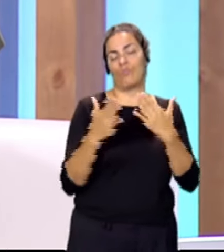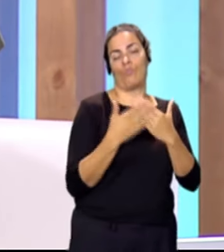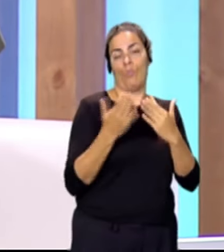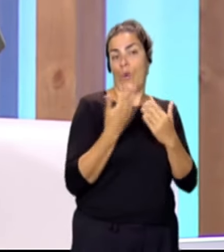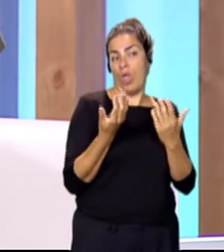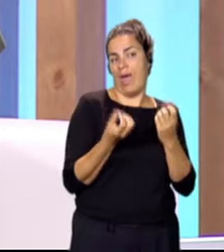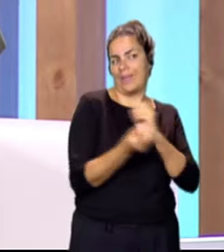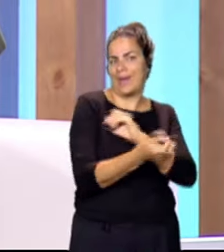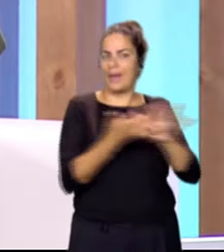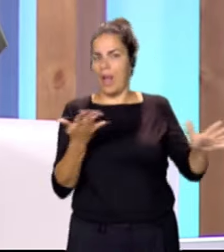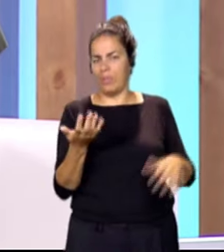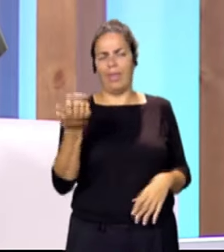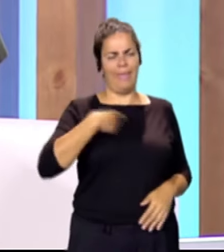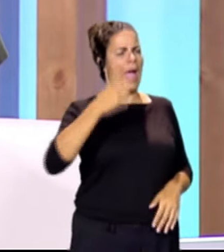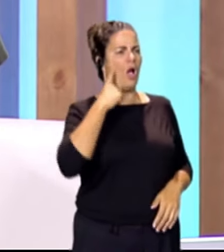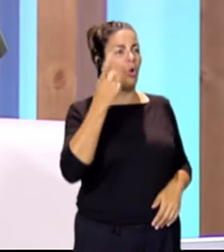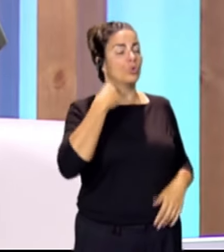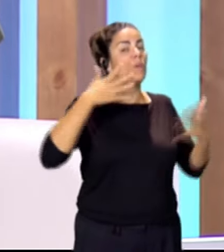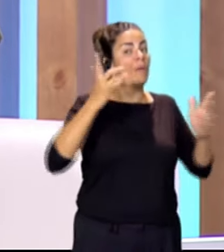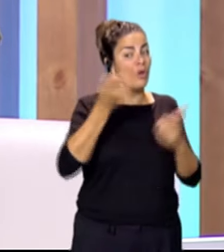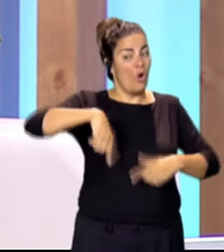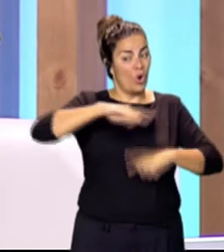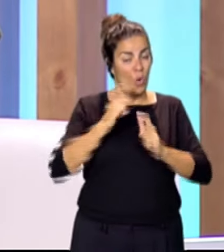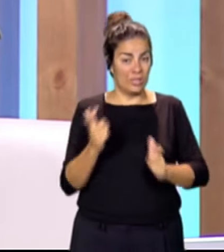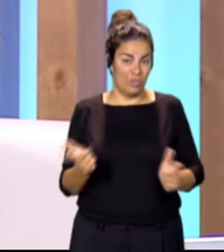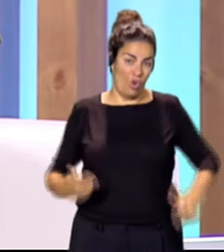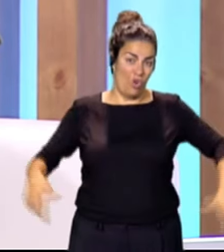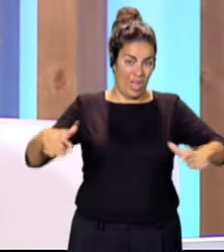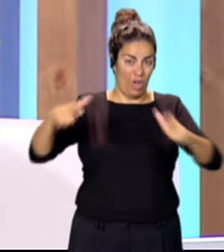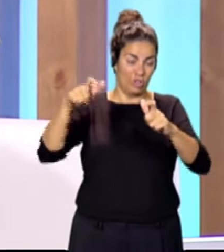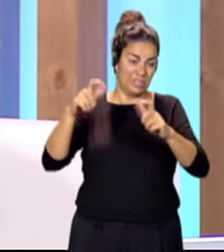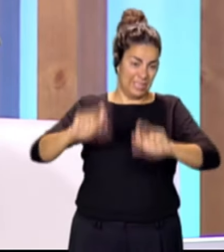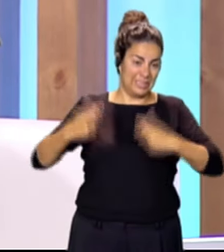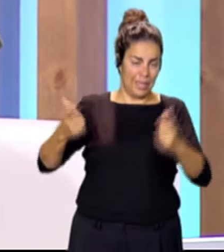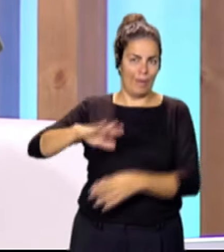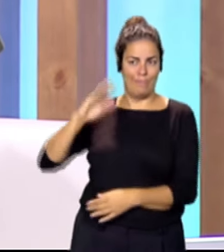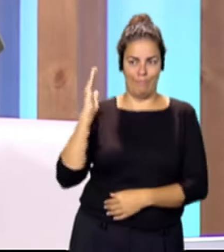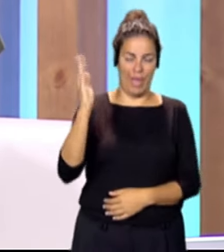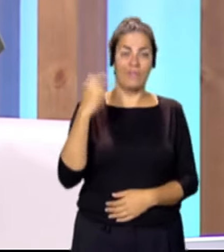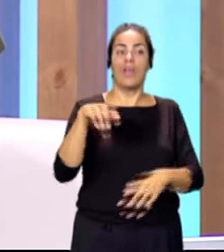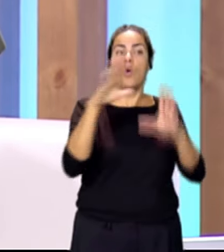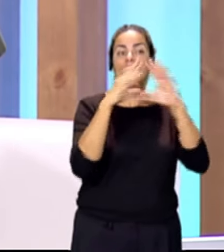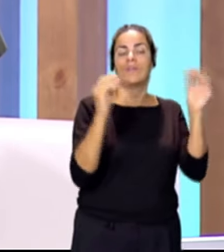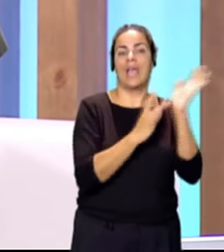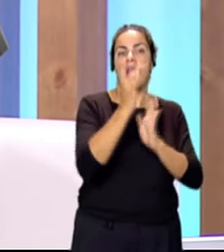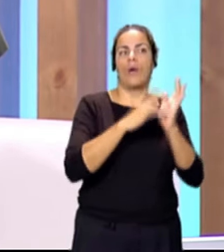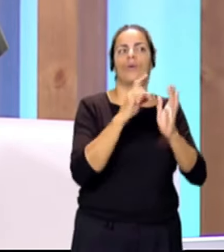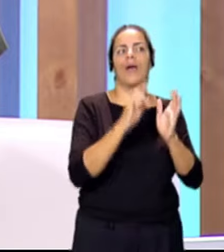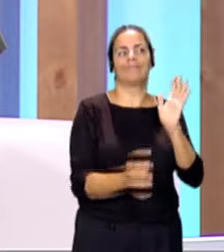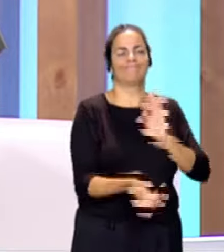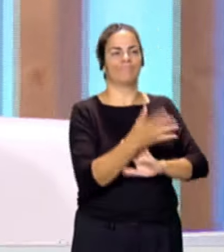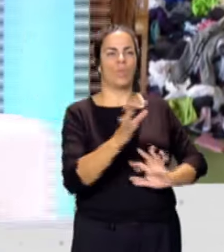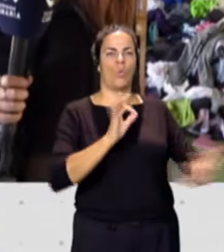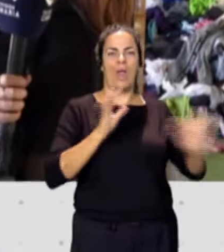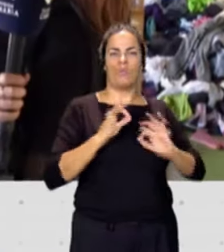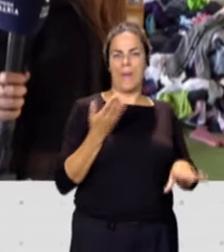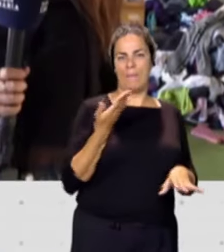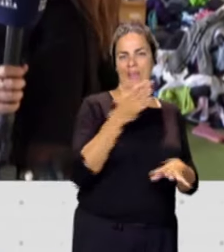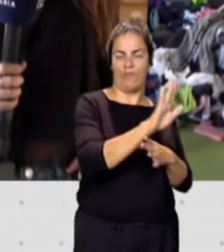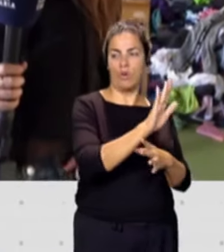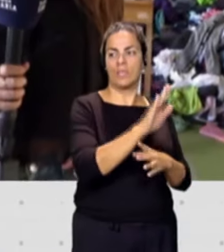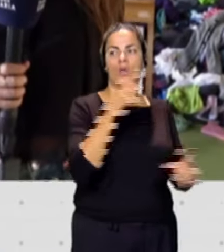pero que afecta gravemente a nuestros ecosistemas en la universidad de la laguna el elaboran una performance para enseñar Cómo reutilizar la